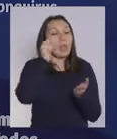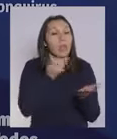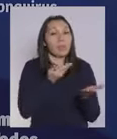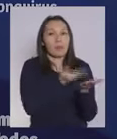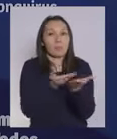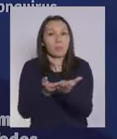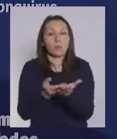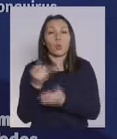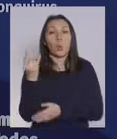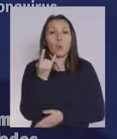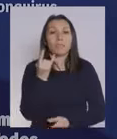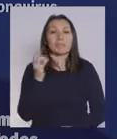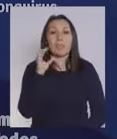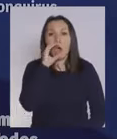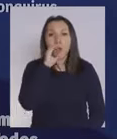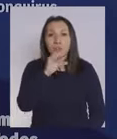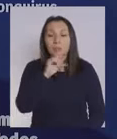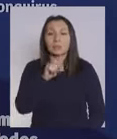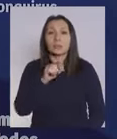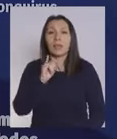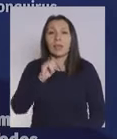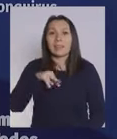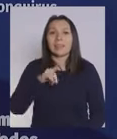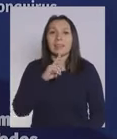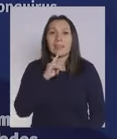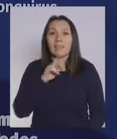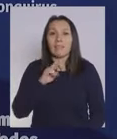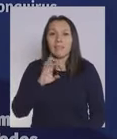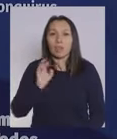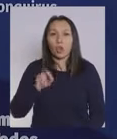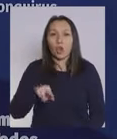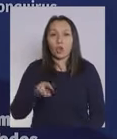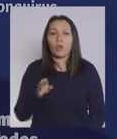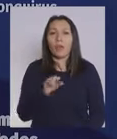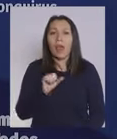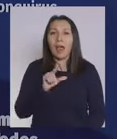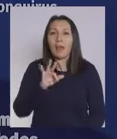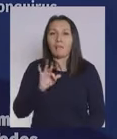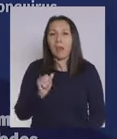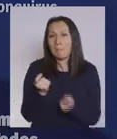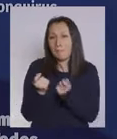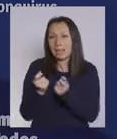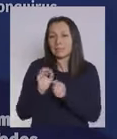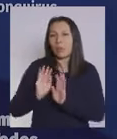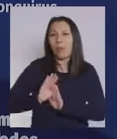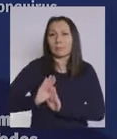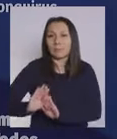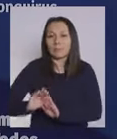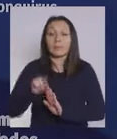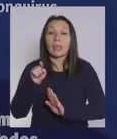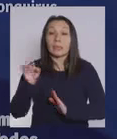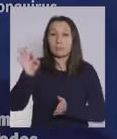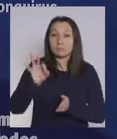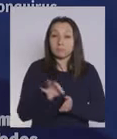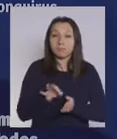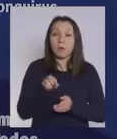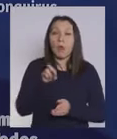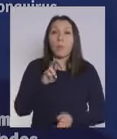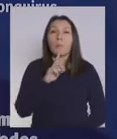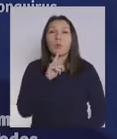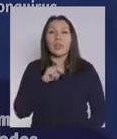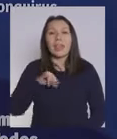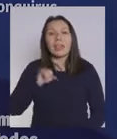la Universidad de Concepción, que es el interferón alfa, que actuaría de manera similar. Sin embargo, esta proteína